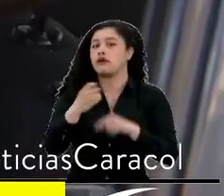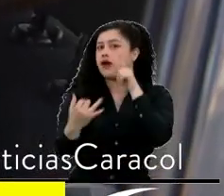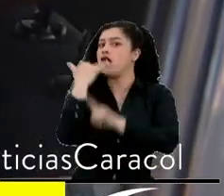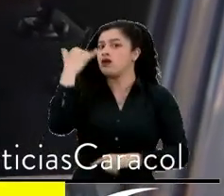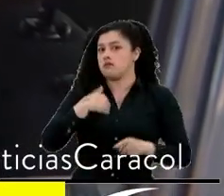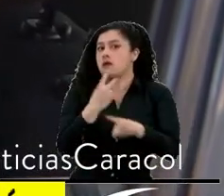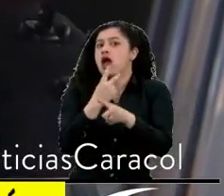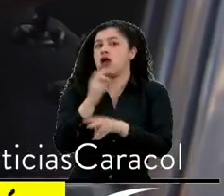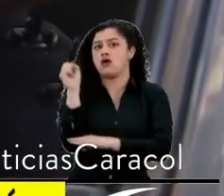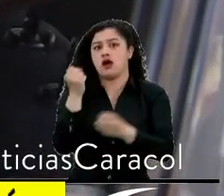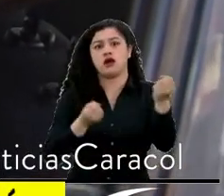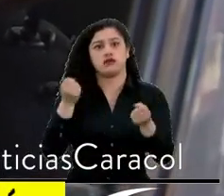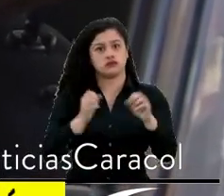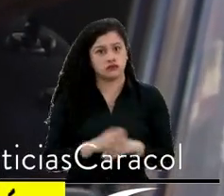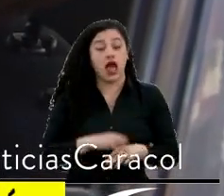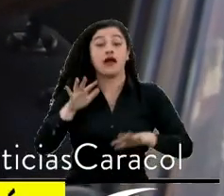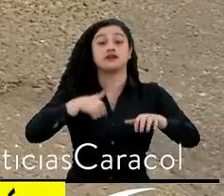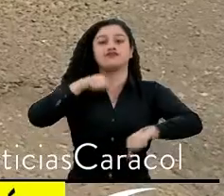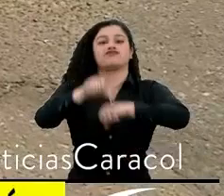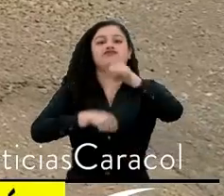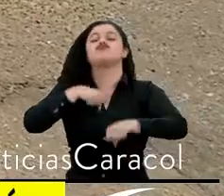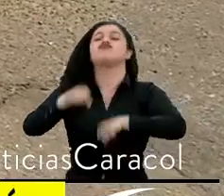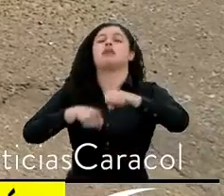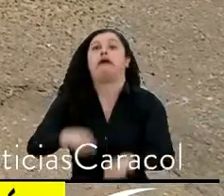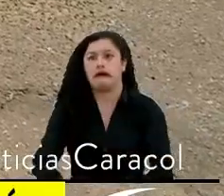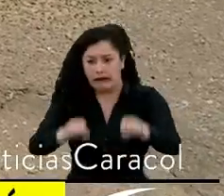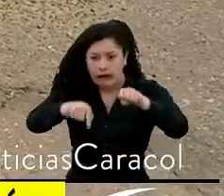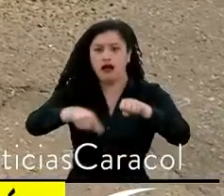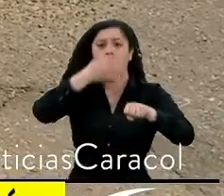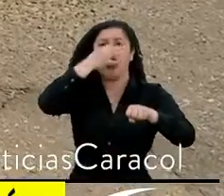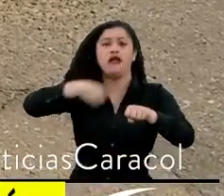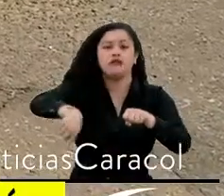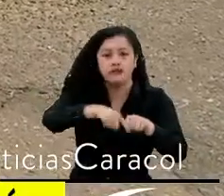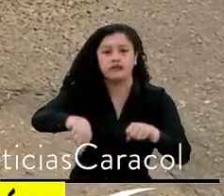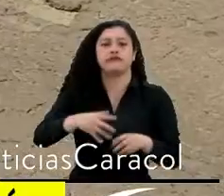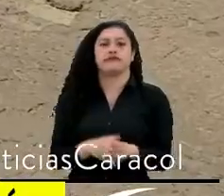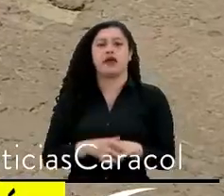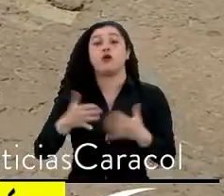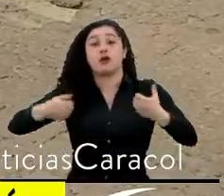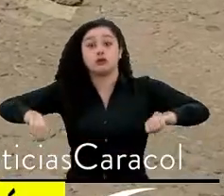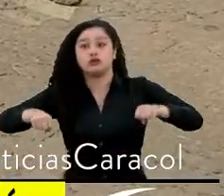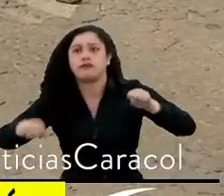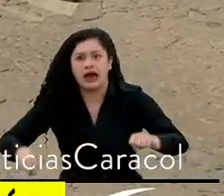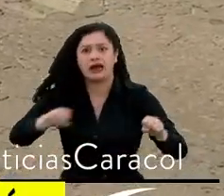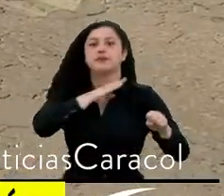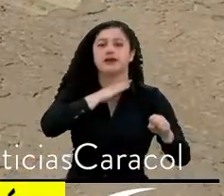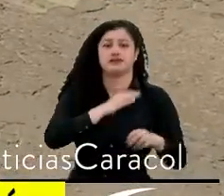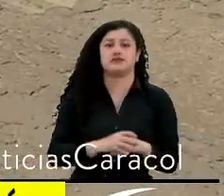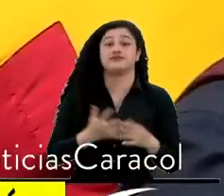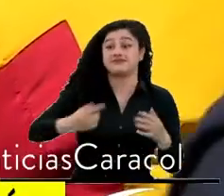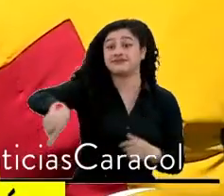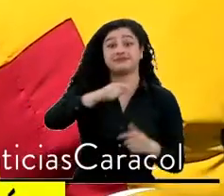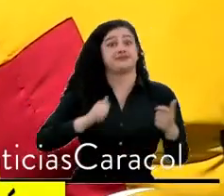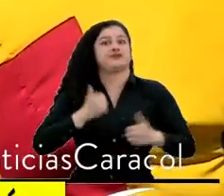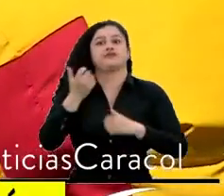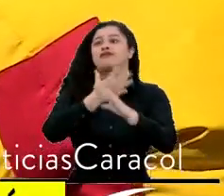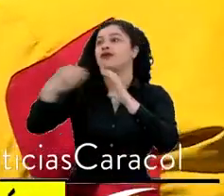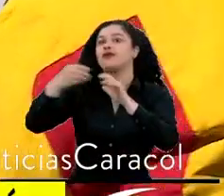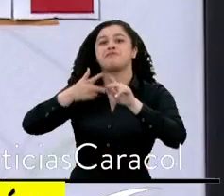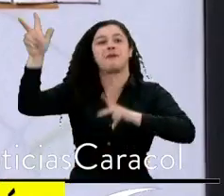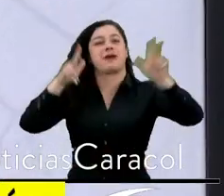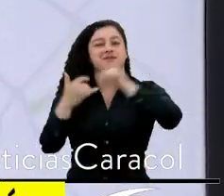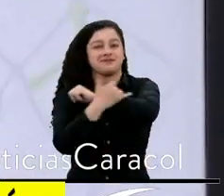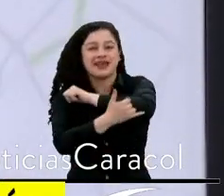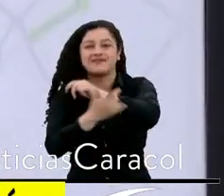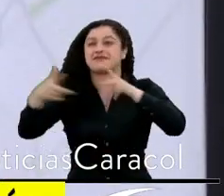cicla, también, y las calles también destruidas. Aprovechando la salida de miles de capitalinos durante las fiestas de fin de año, el